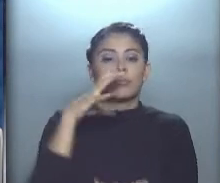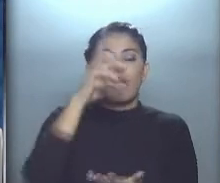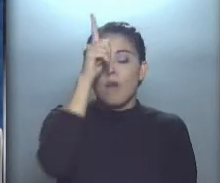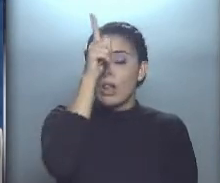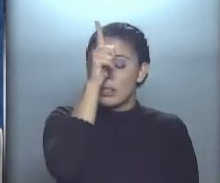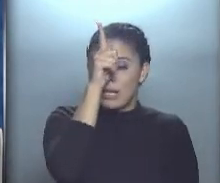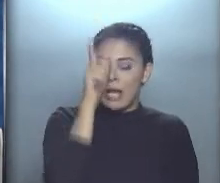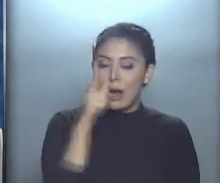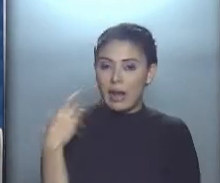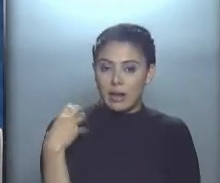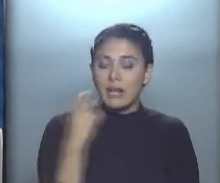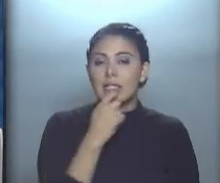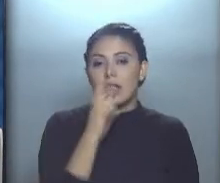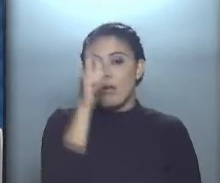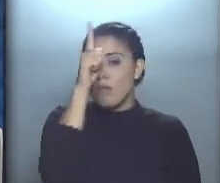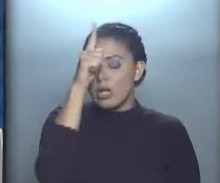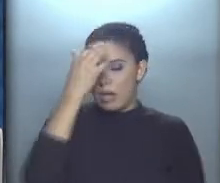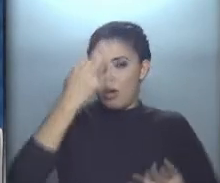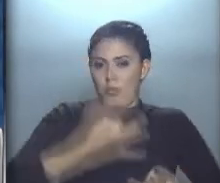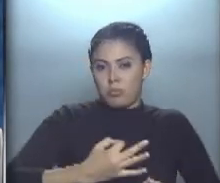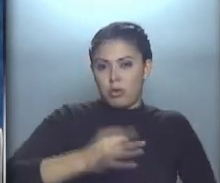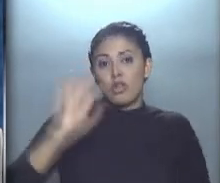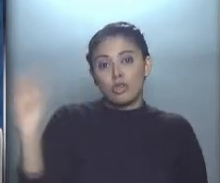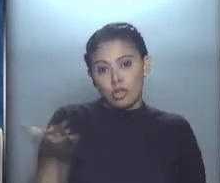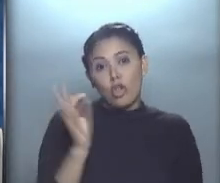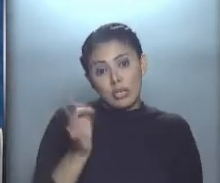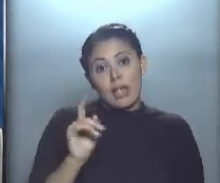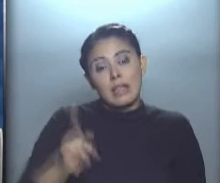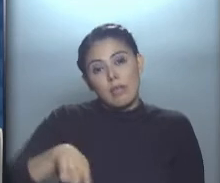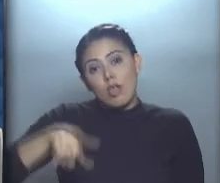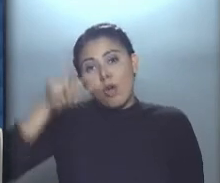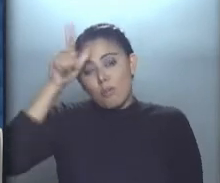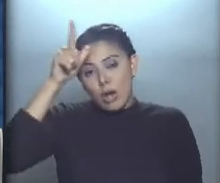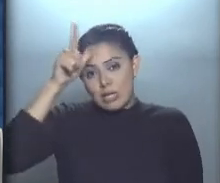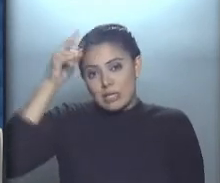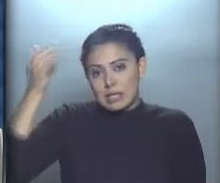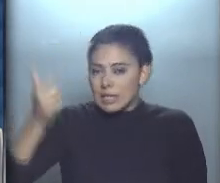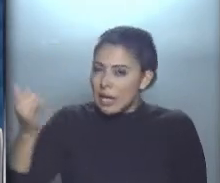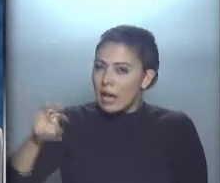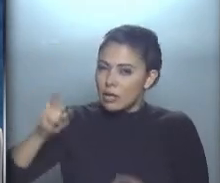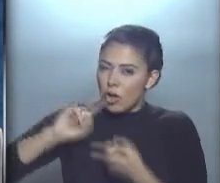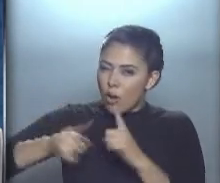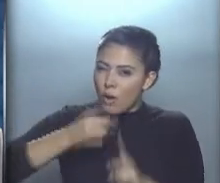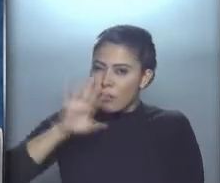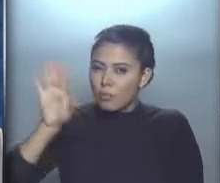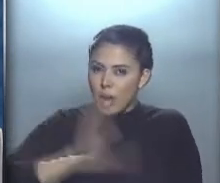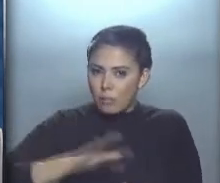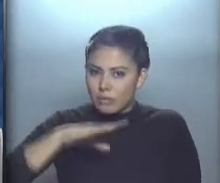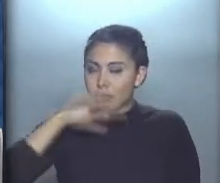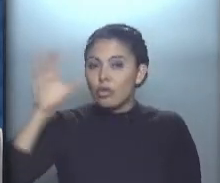en sí, porque si bien hay policías honestos, todos sabemos también que hay policías que forman parte del delito en todas las